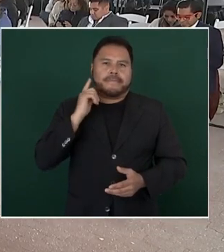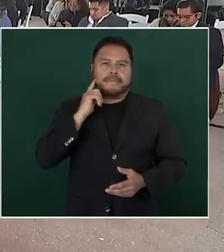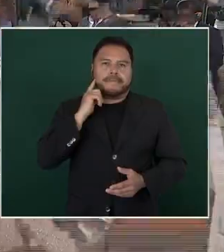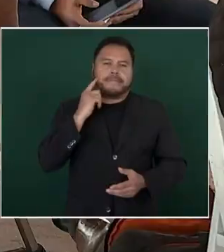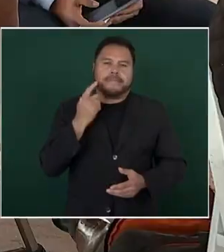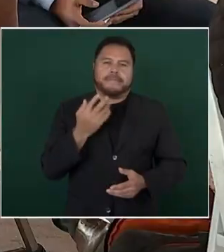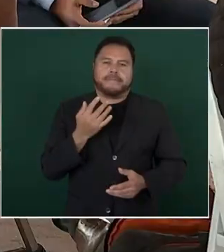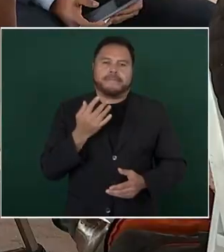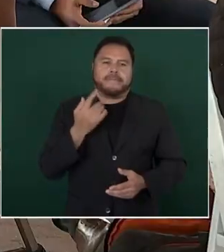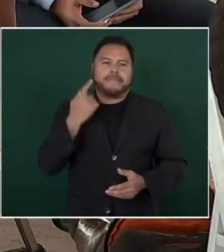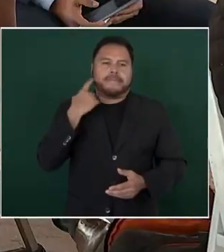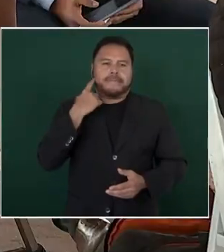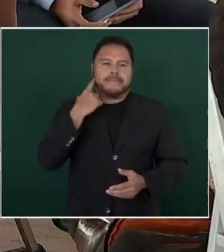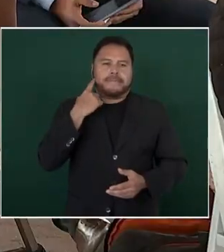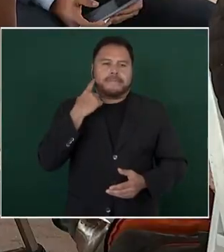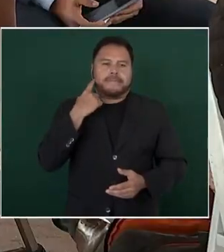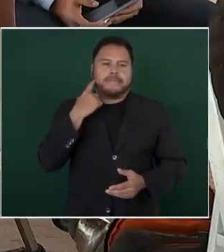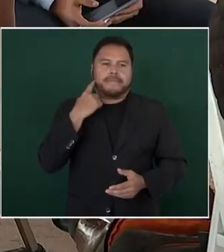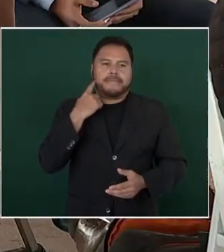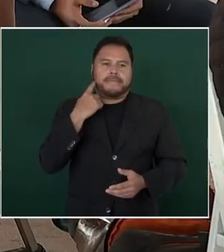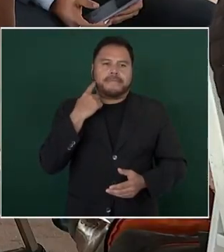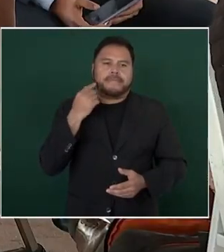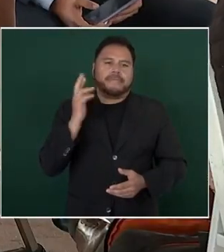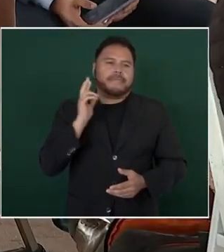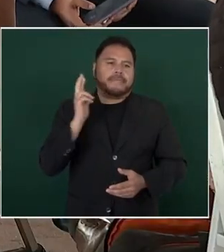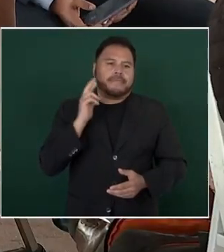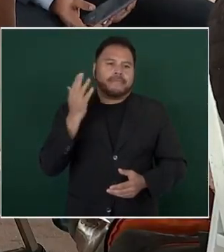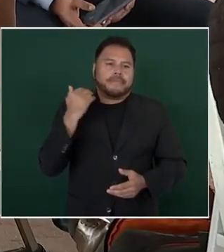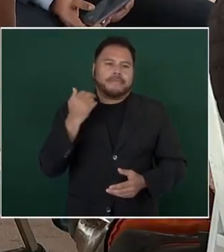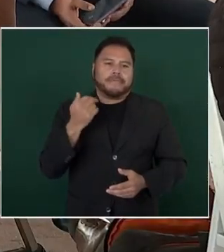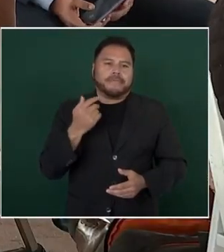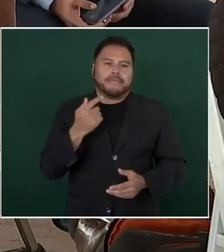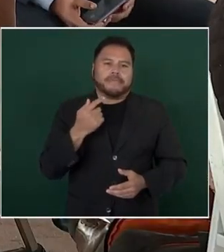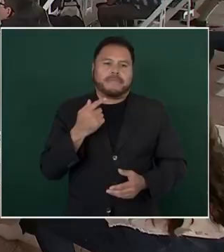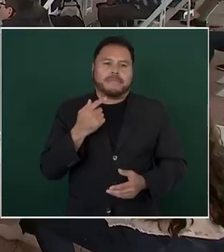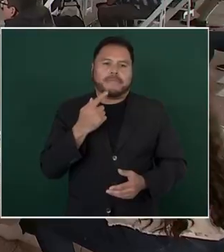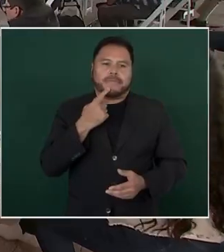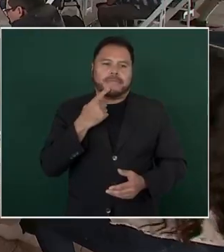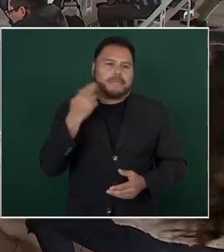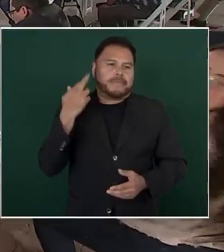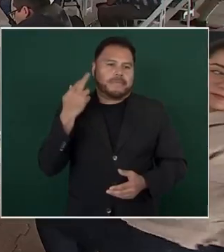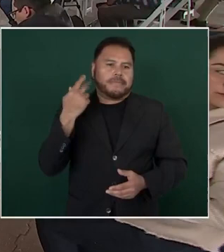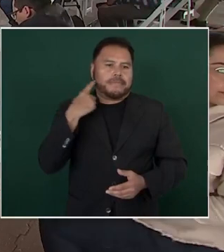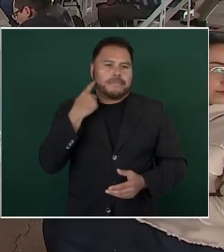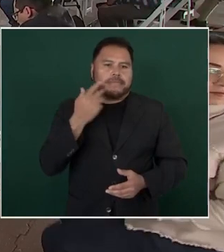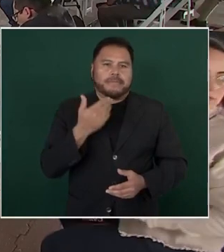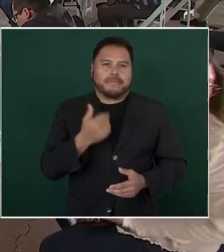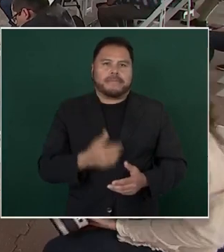los boleros. ¿Qué porcentaje de bateo le daría al gobierno del estado? Estaba bateando